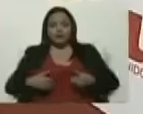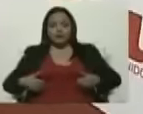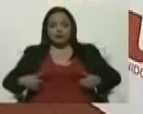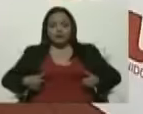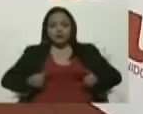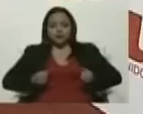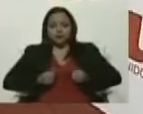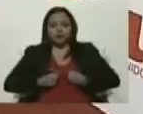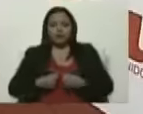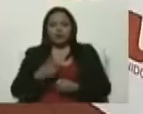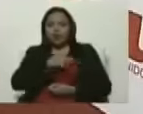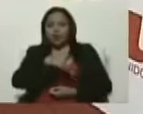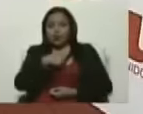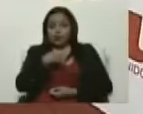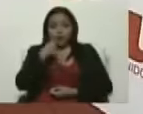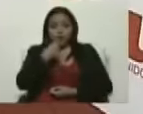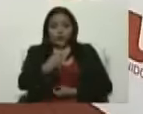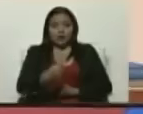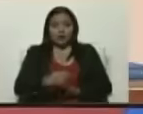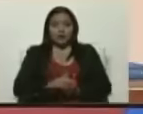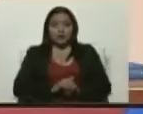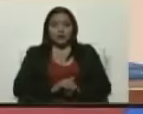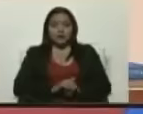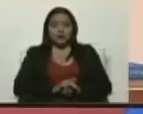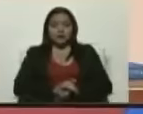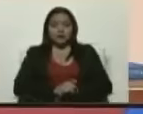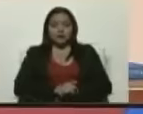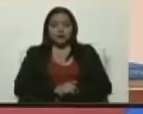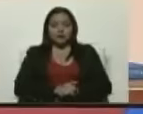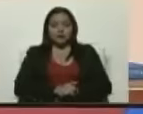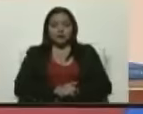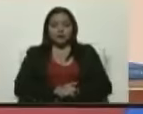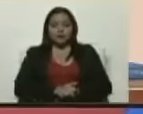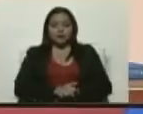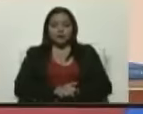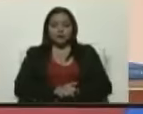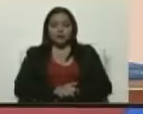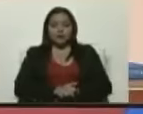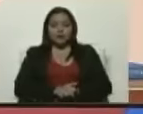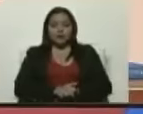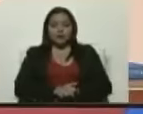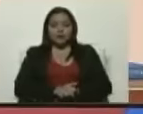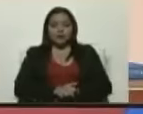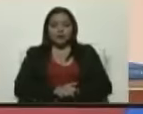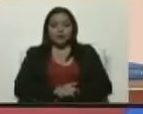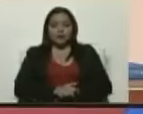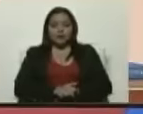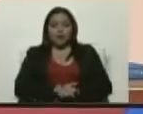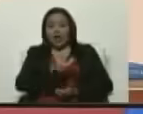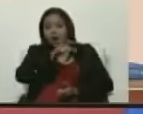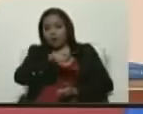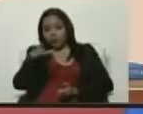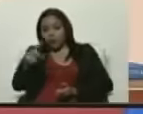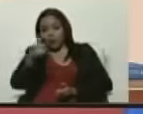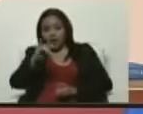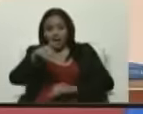nosotros decimos, mira, nosotros decimos a la gente, a los que están en la